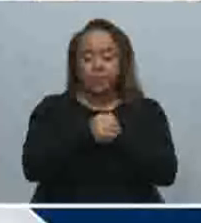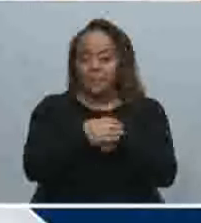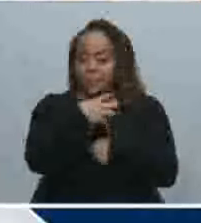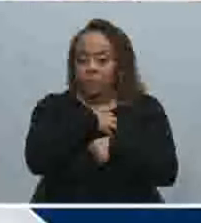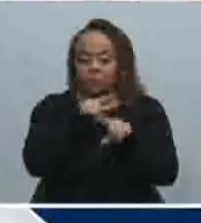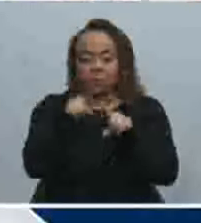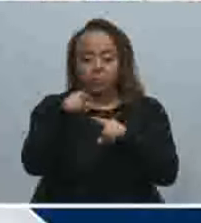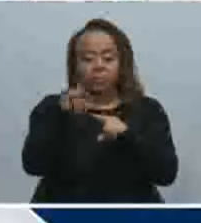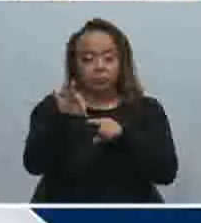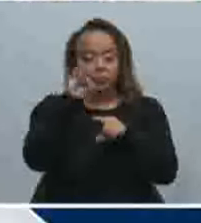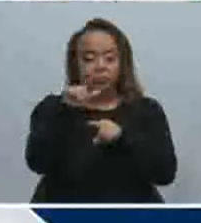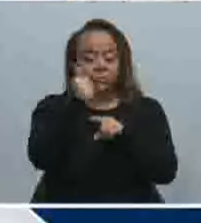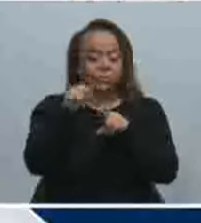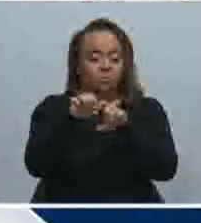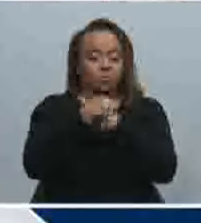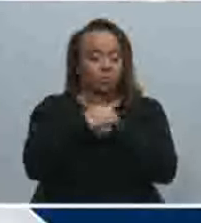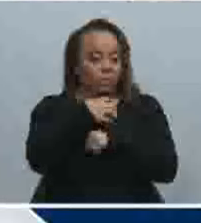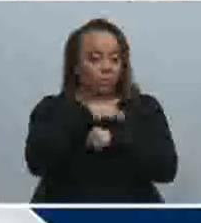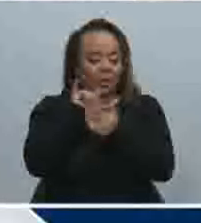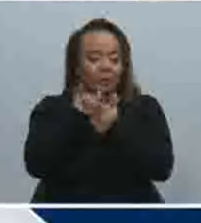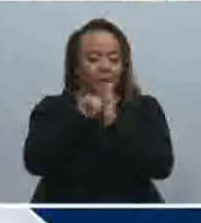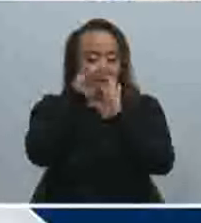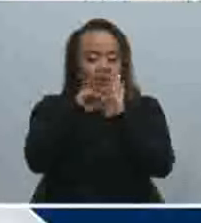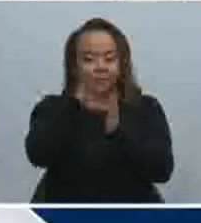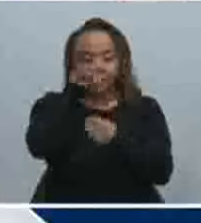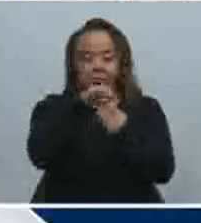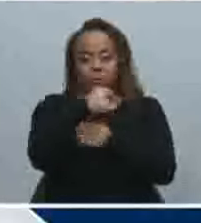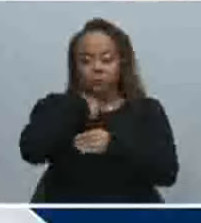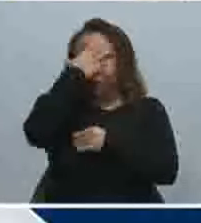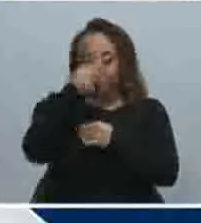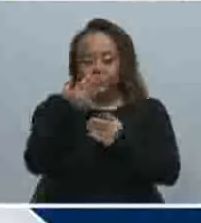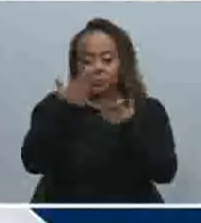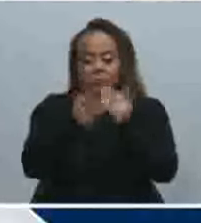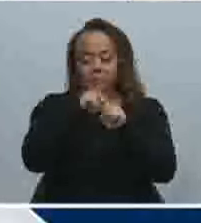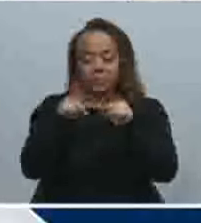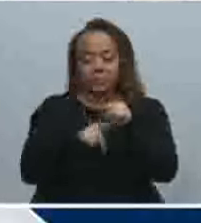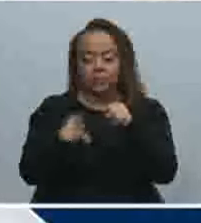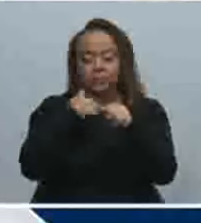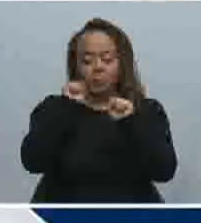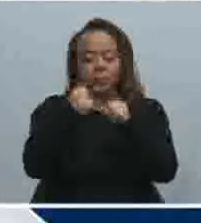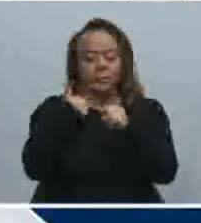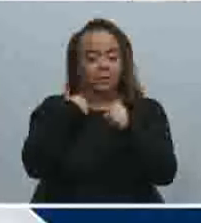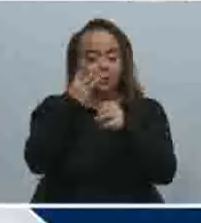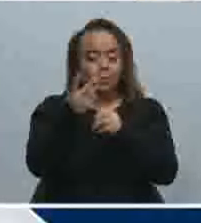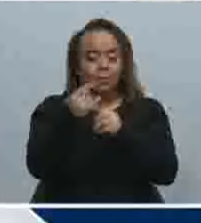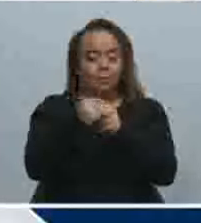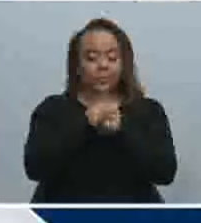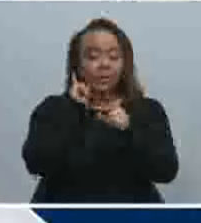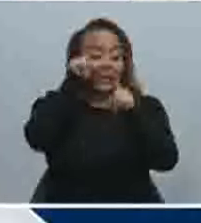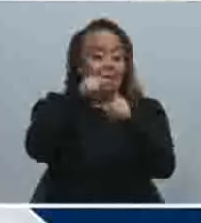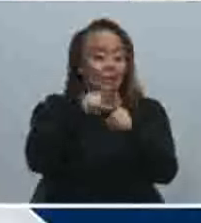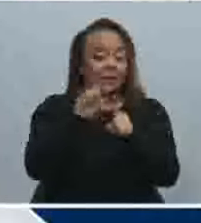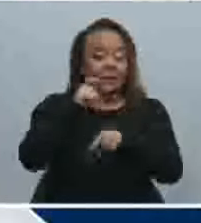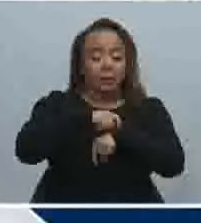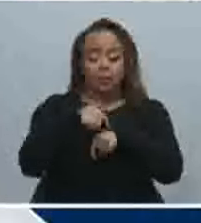pero en contraste con el rival o con los rivales de turno en esta cuestión de la tabla acumulada y creo que tal vez Pérez celón puede sacar esa cuenta ahora bien Hasta cuánto